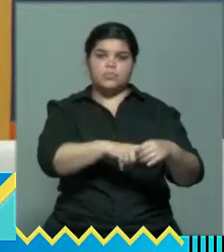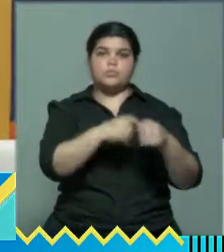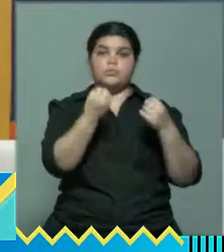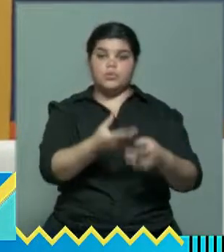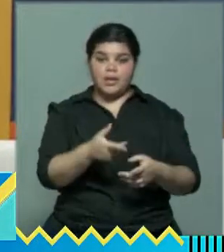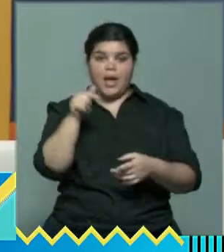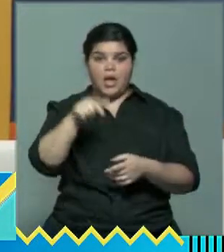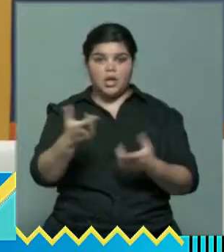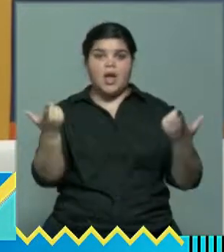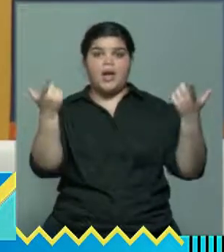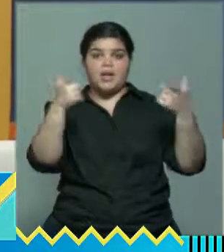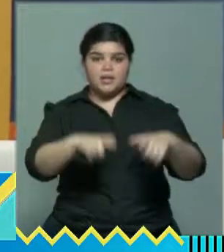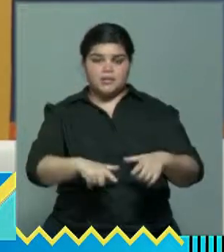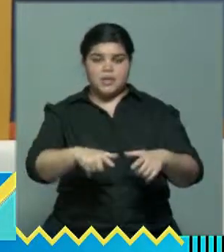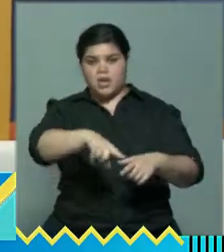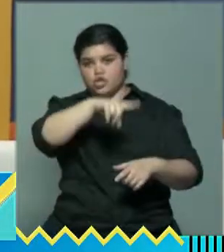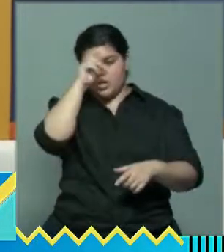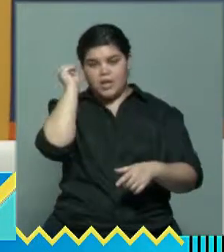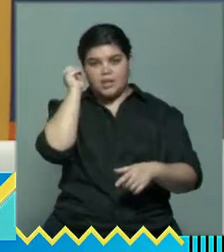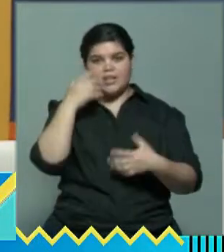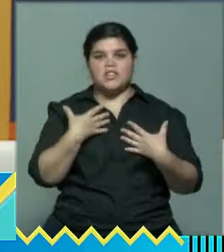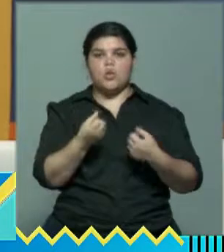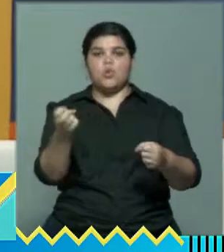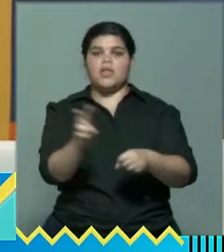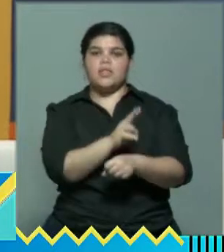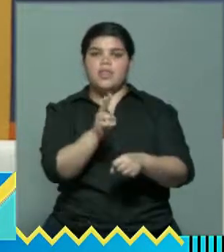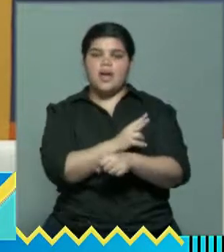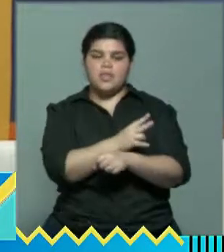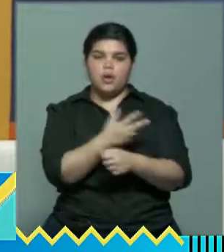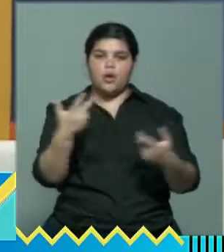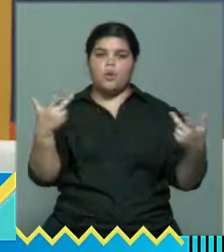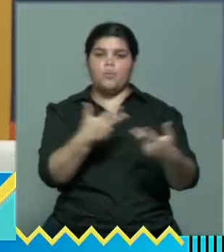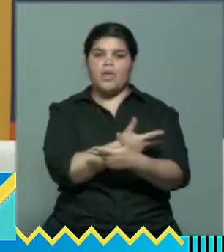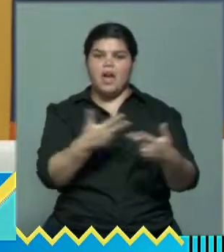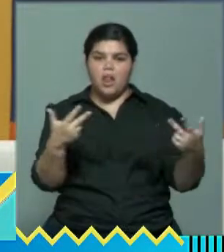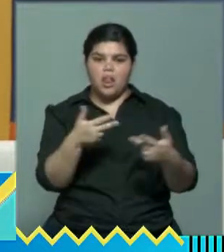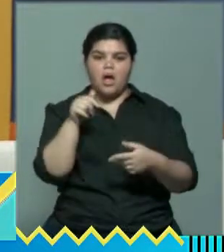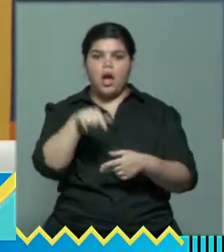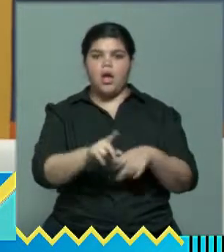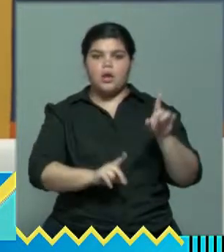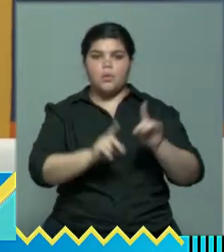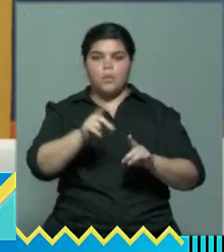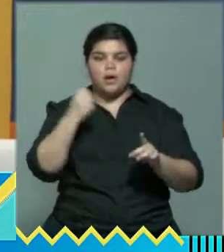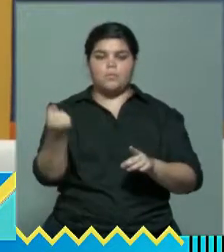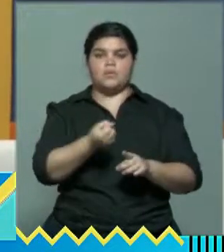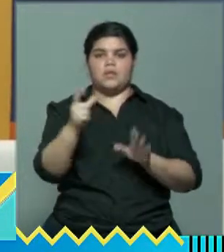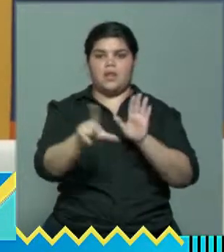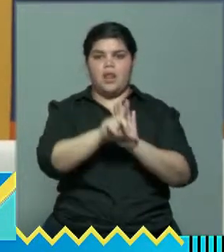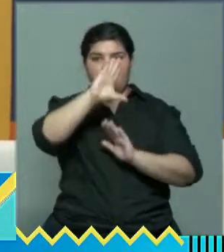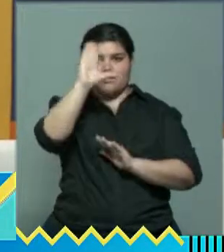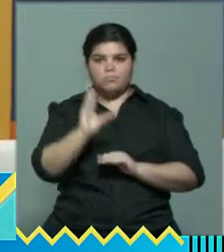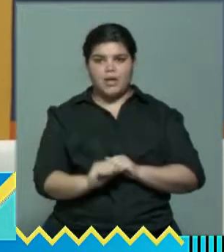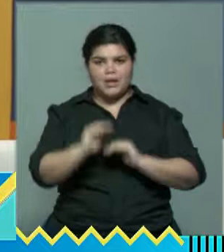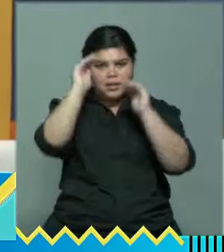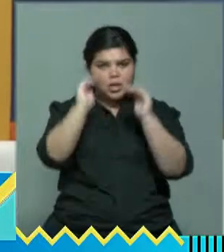Agencia Nacional de Seguridad Vial, era un buen momento para unificar la legislación en toda la República Argentina. Ustedes saben que la Organización Mundial de la Salud